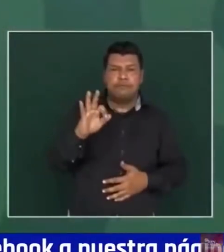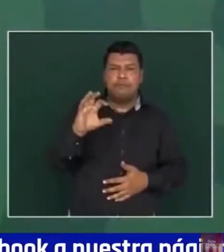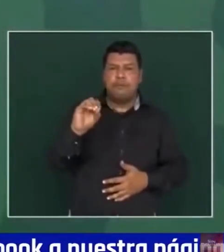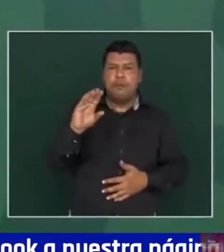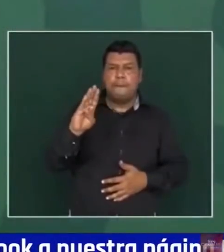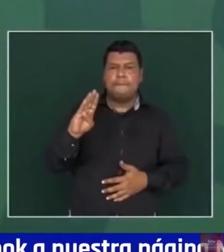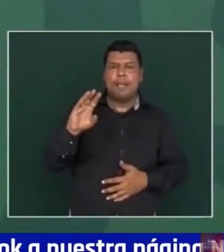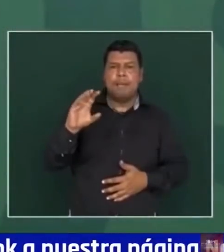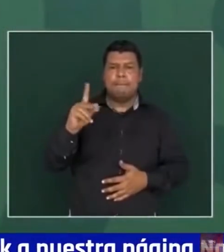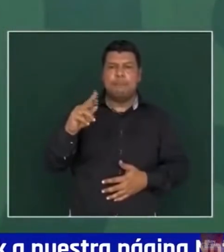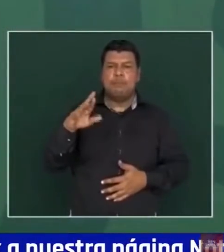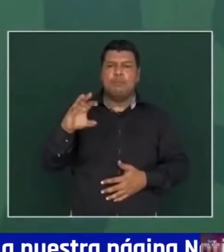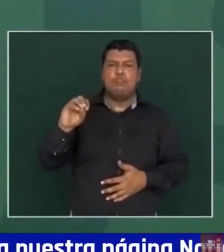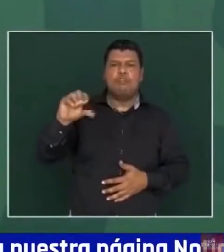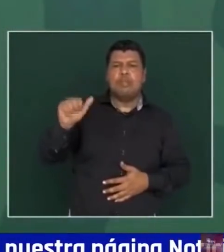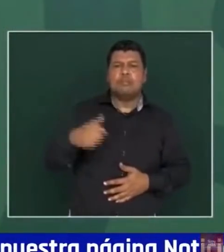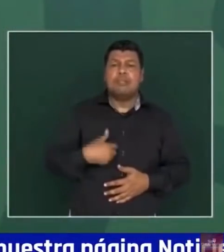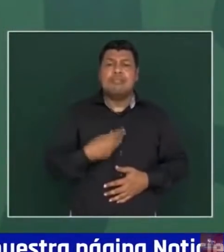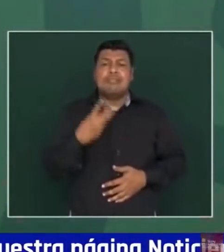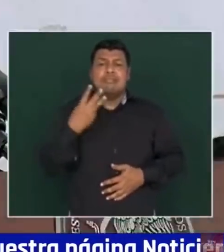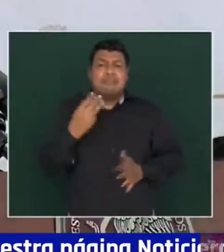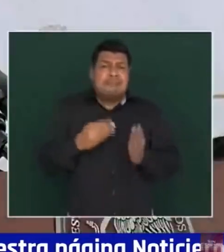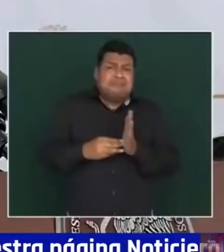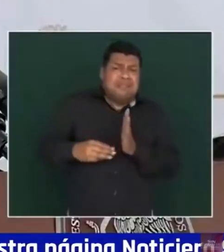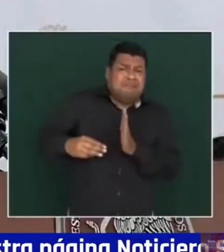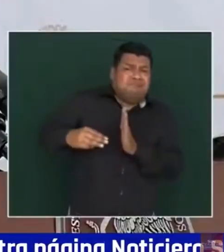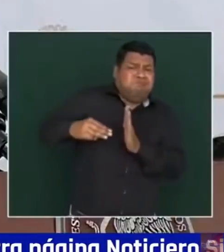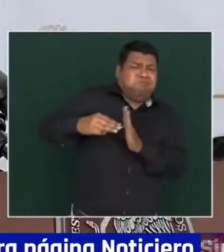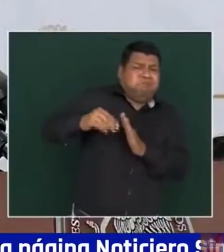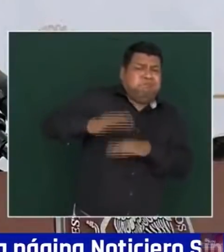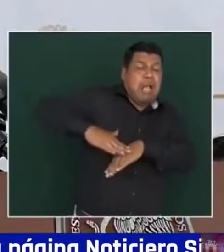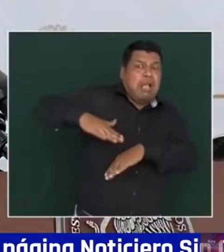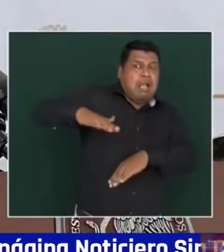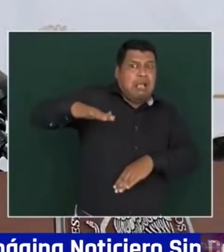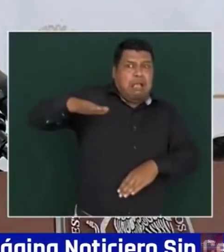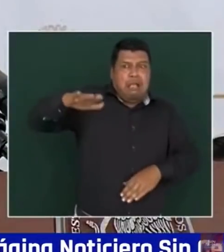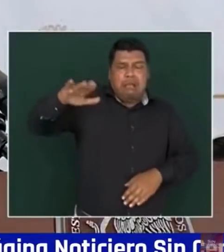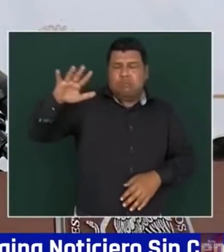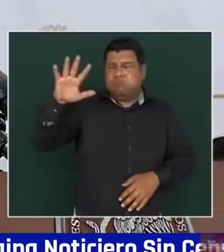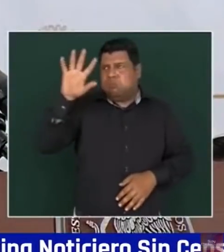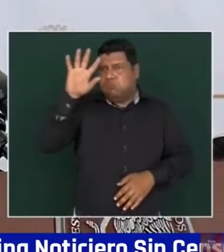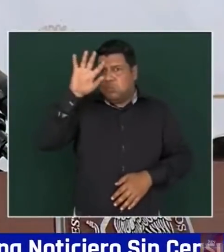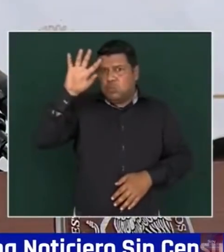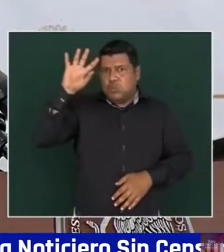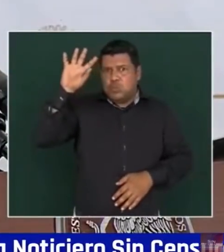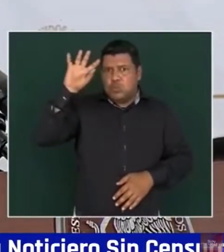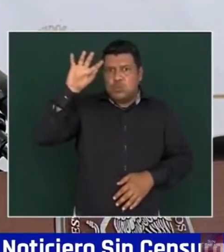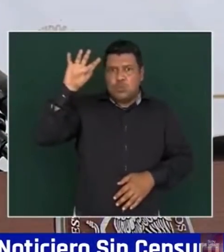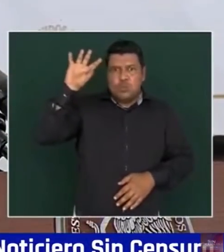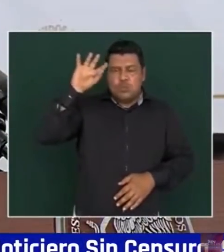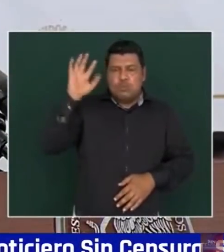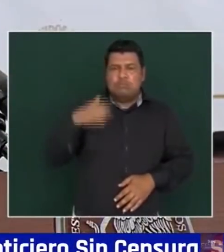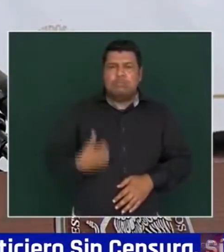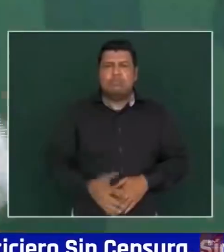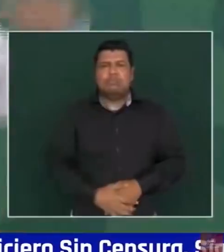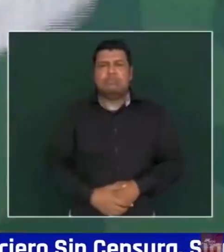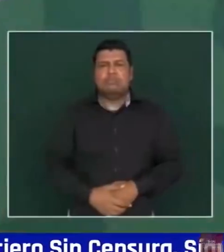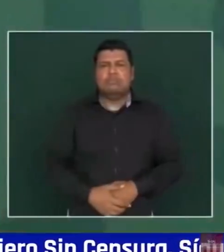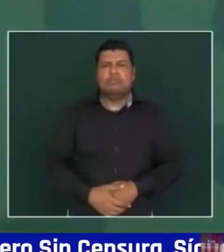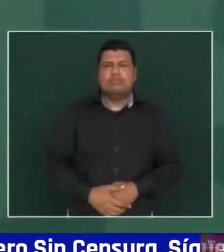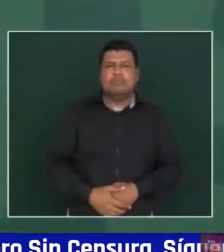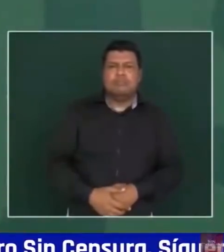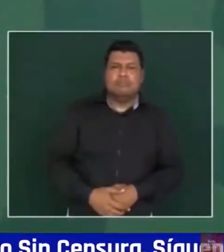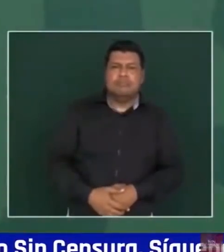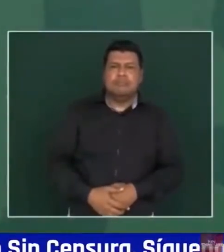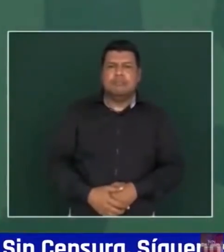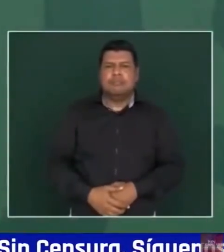Federal, y siempre ha sido su sistema de trabajo, siempre ha sido, si vemos los